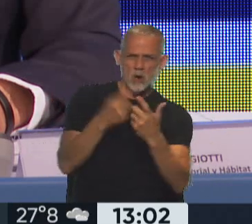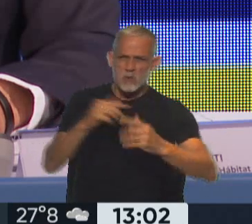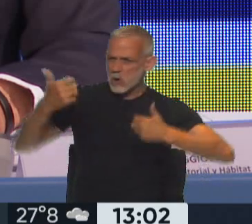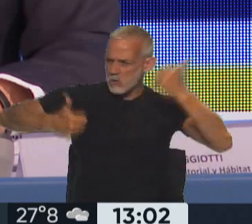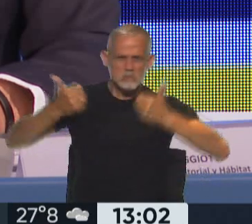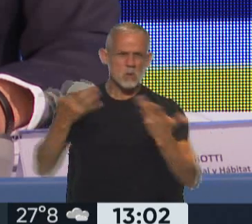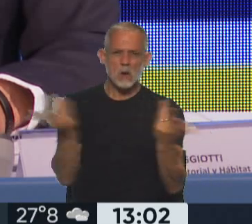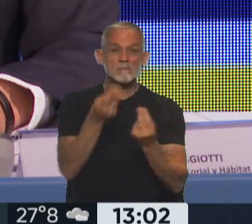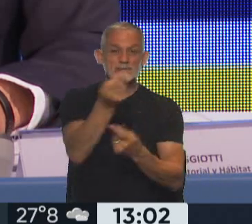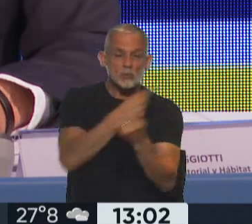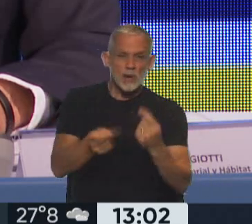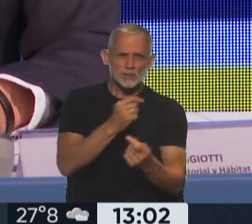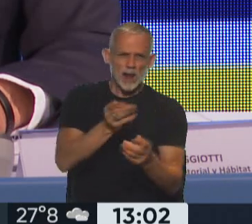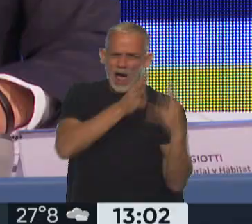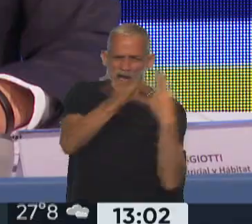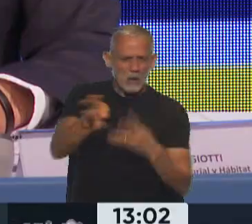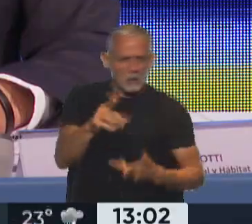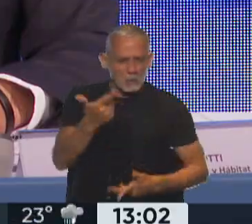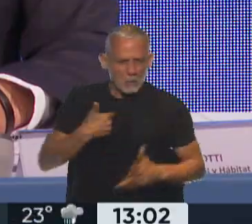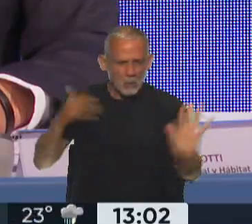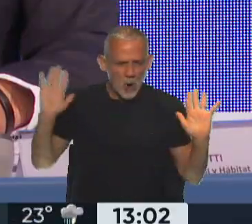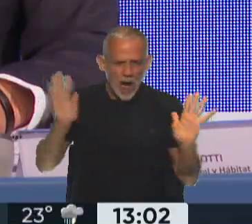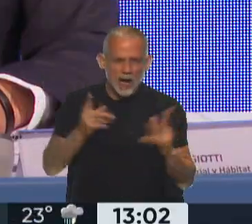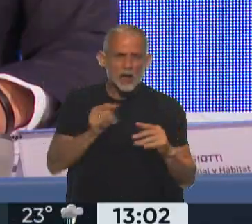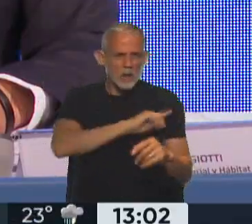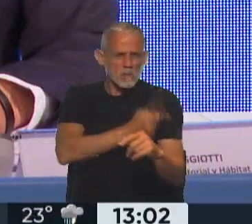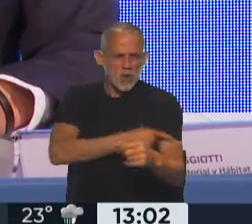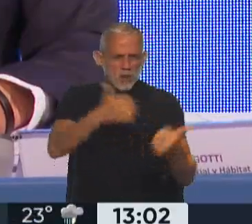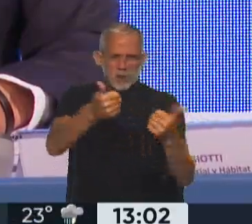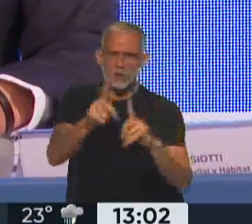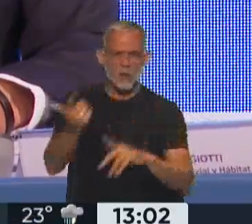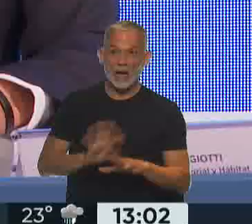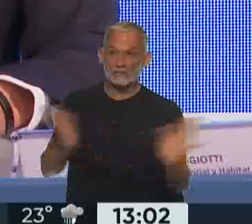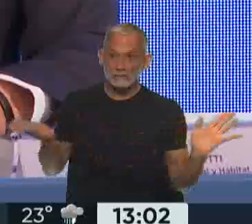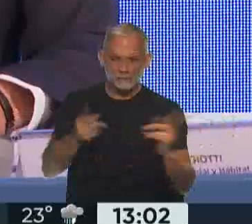tenemos presupuestos de defensa, no tenemos hard power. Tenemos el soft power